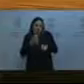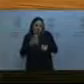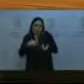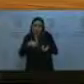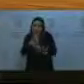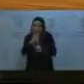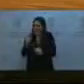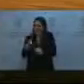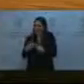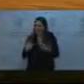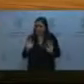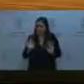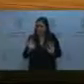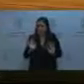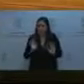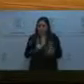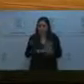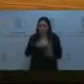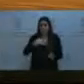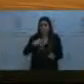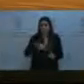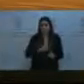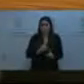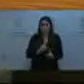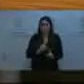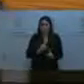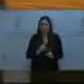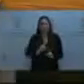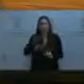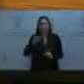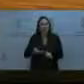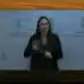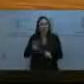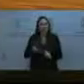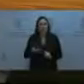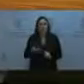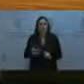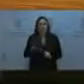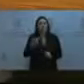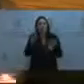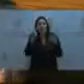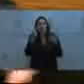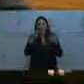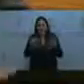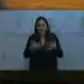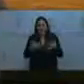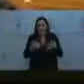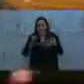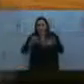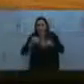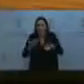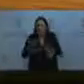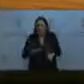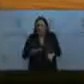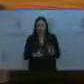Porque, miren, para nosotros es importante que haya garantías de seguridad. No voy a reiterar